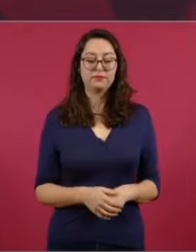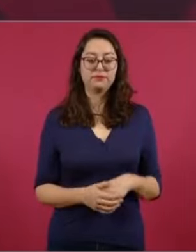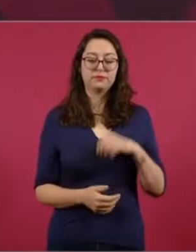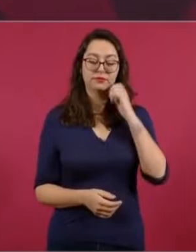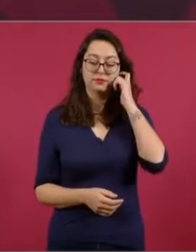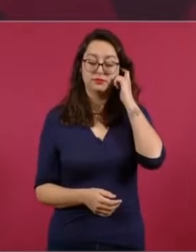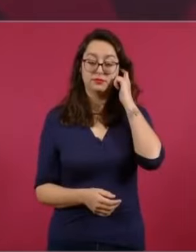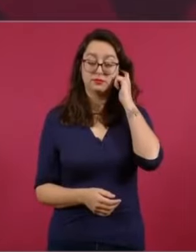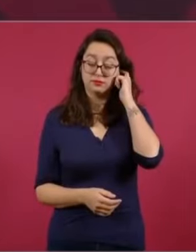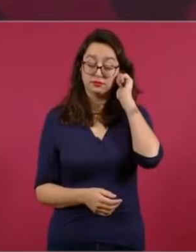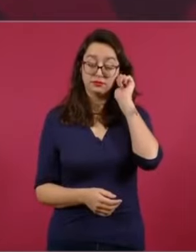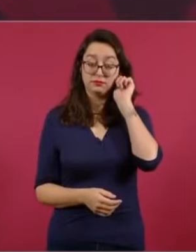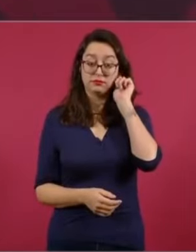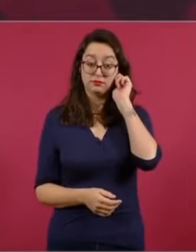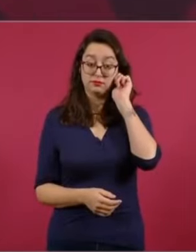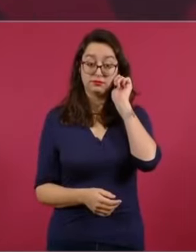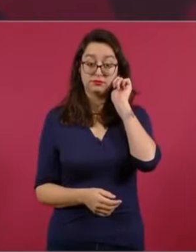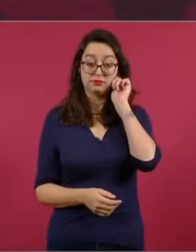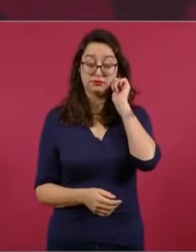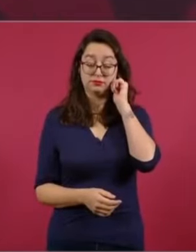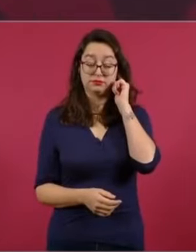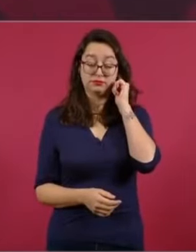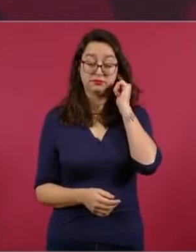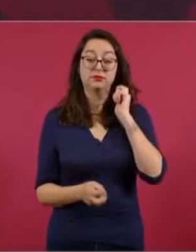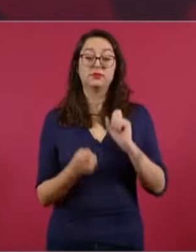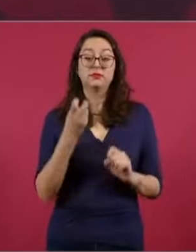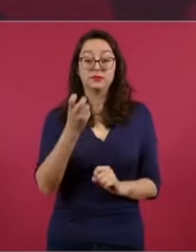Eso es lo que puedo decir